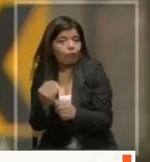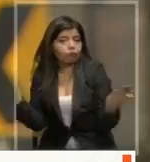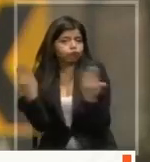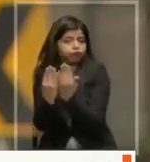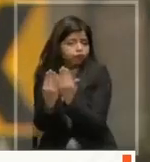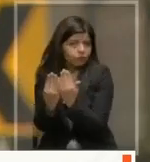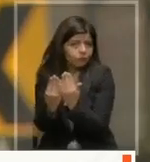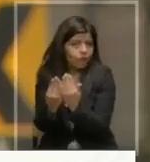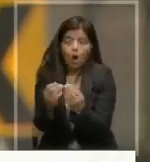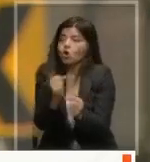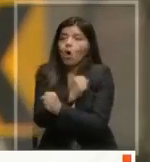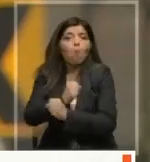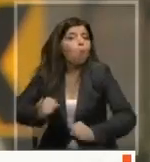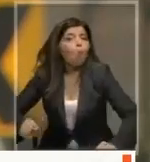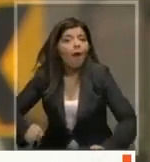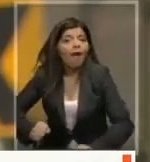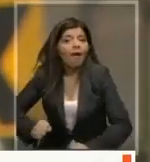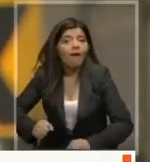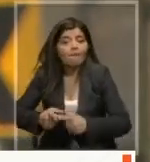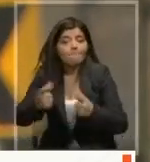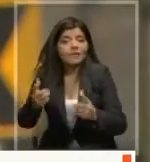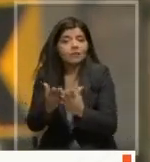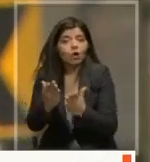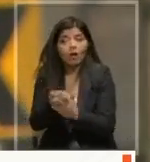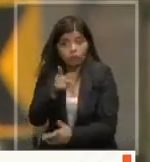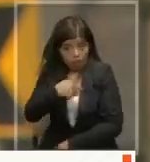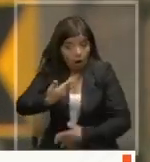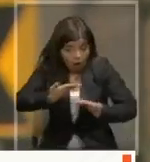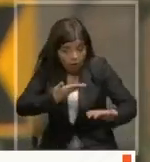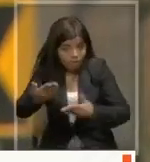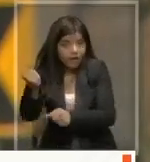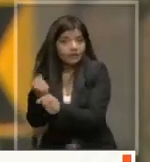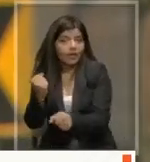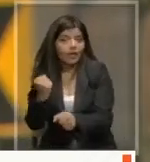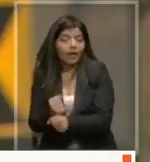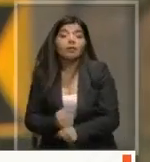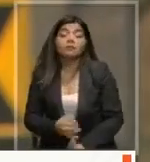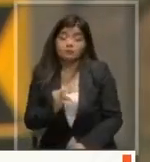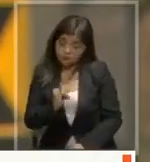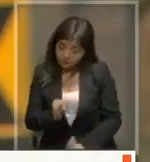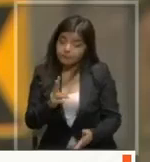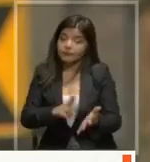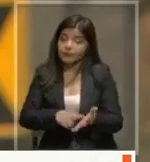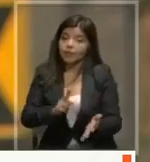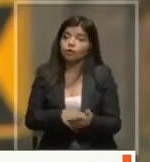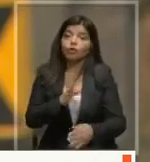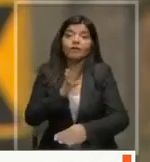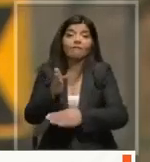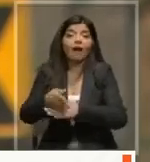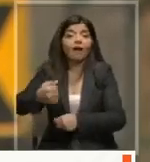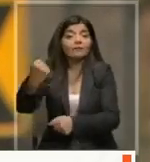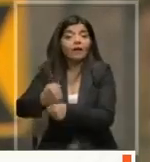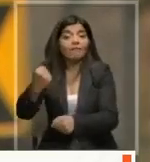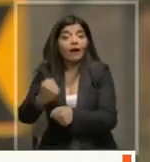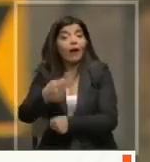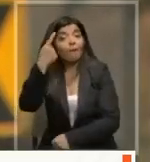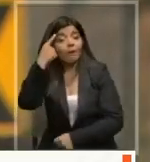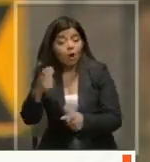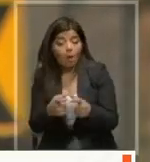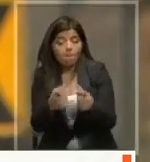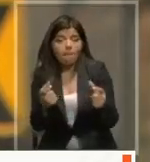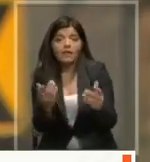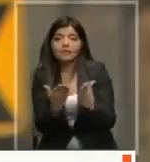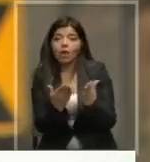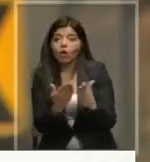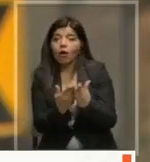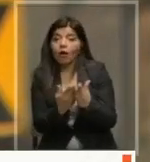comisaría, que no puedo usar mi pase para trabajar. Efectivamente, yo venía a trabajar, pero el pase tiene una validez de todo